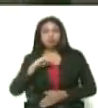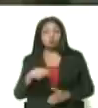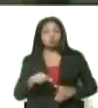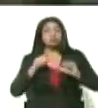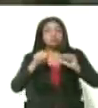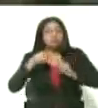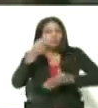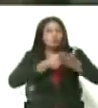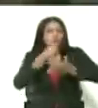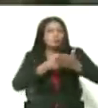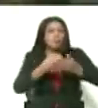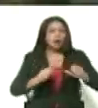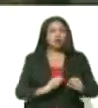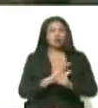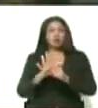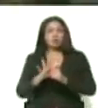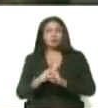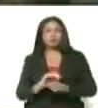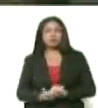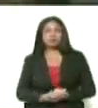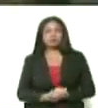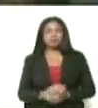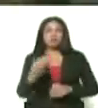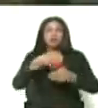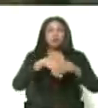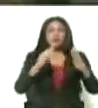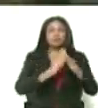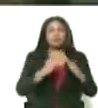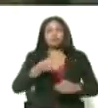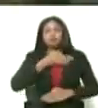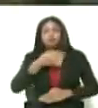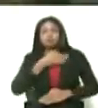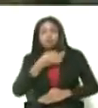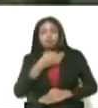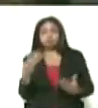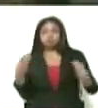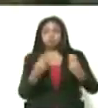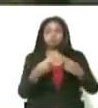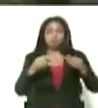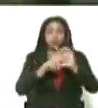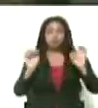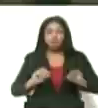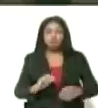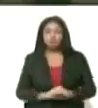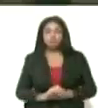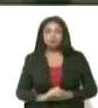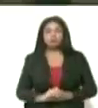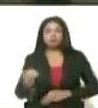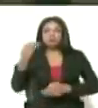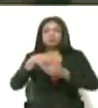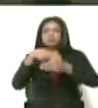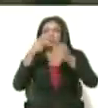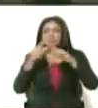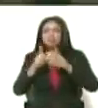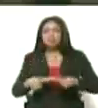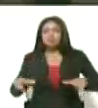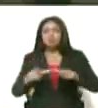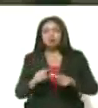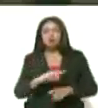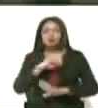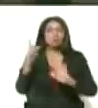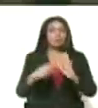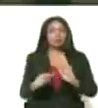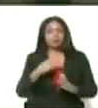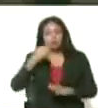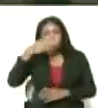el COVID-19 es la cuarentena social y colectiva, el aislamiento completo de